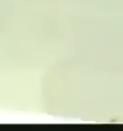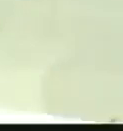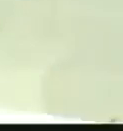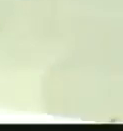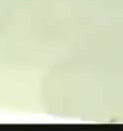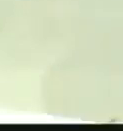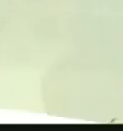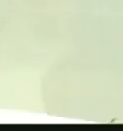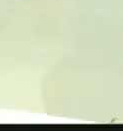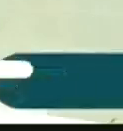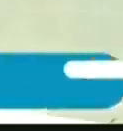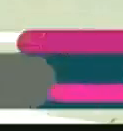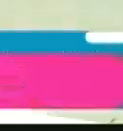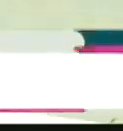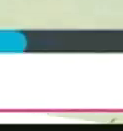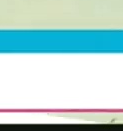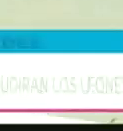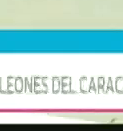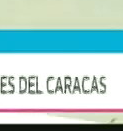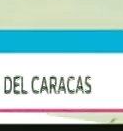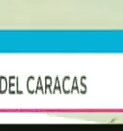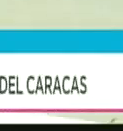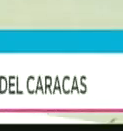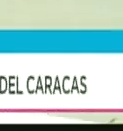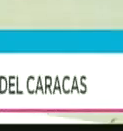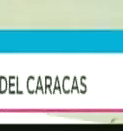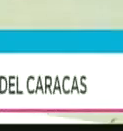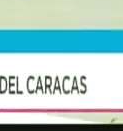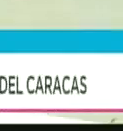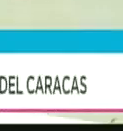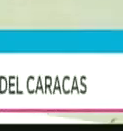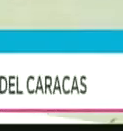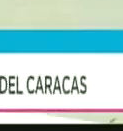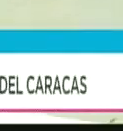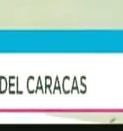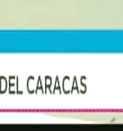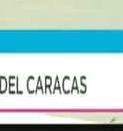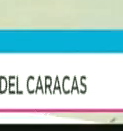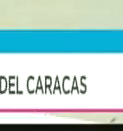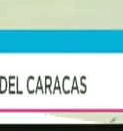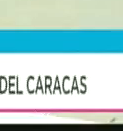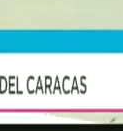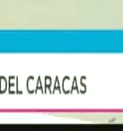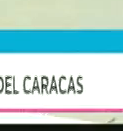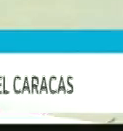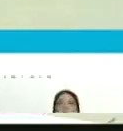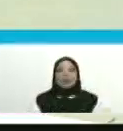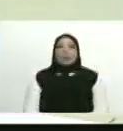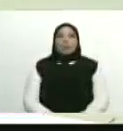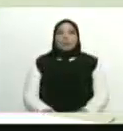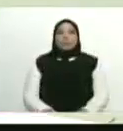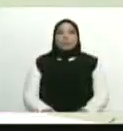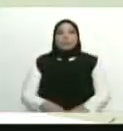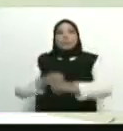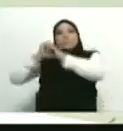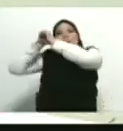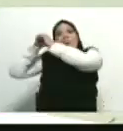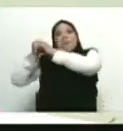Estadio Monumental de Caracas, que lleva el nombre de Simón Bolívar, va a ser la sede de la Liga de Béisbol